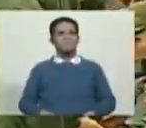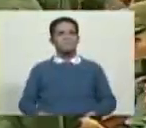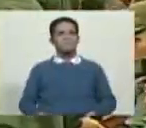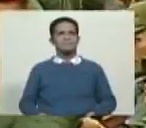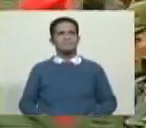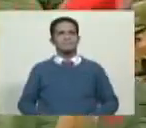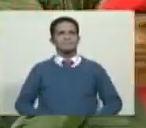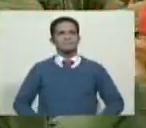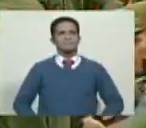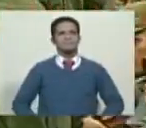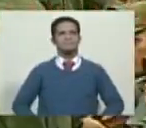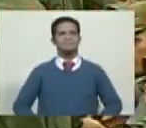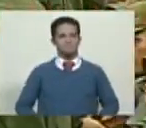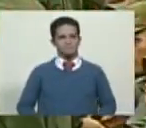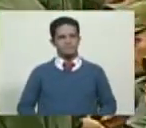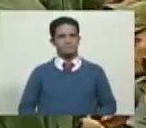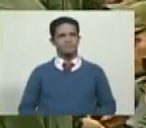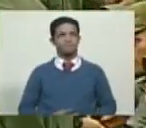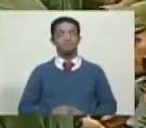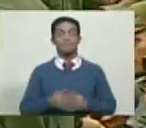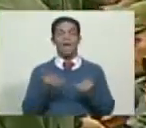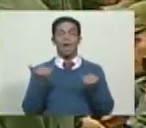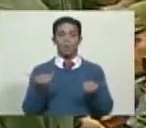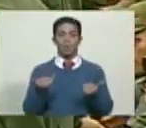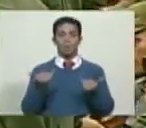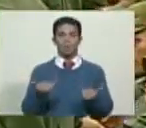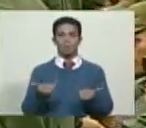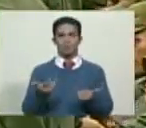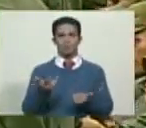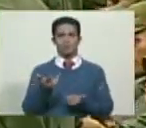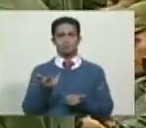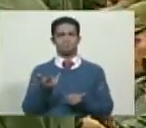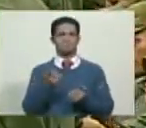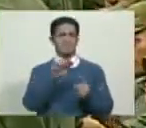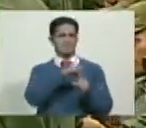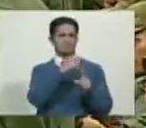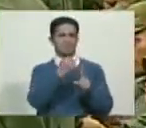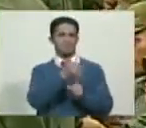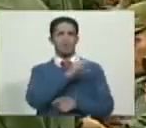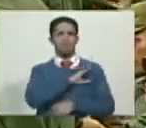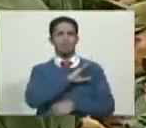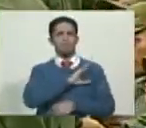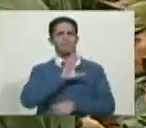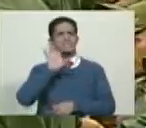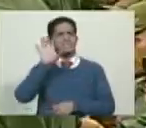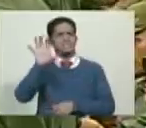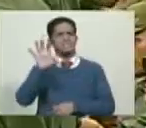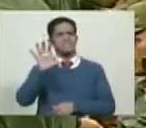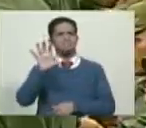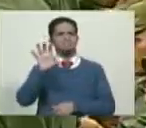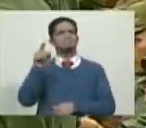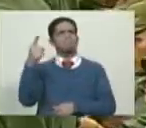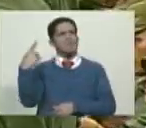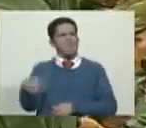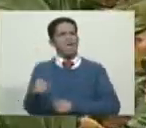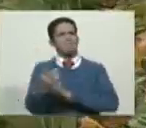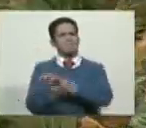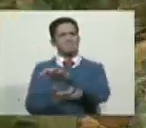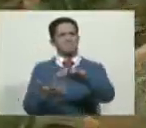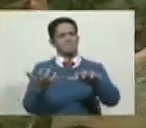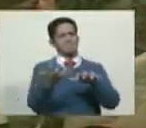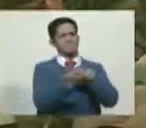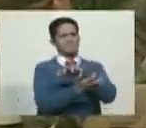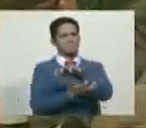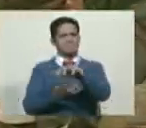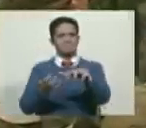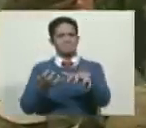En estos momentos de coyuntura de la patria, donde las dificultades se nos ubican